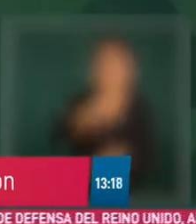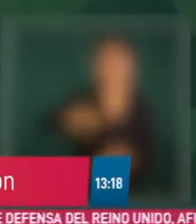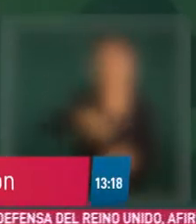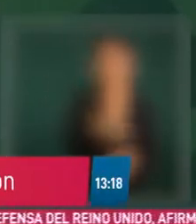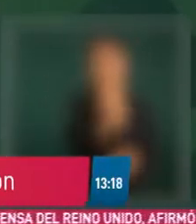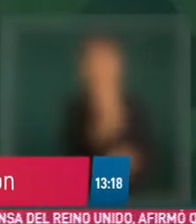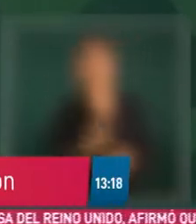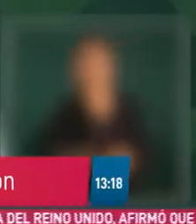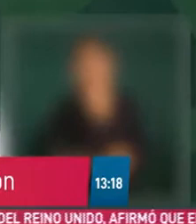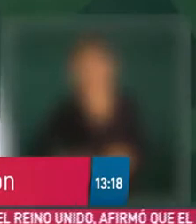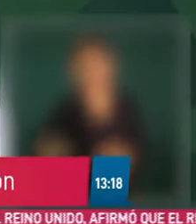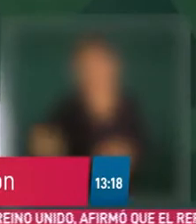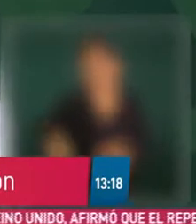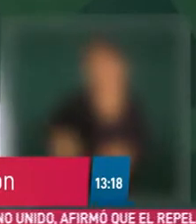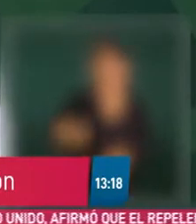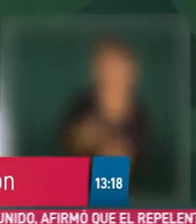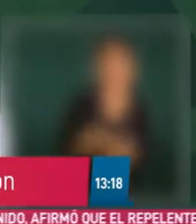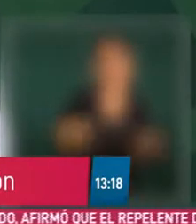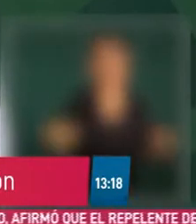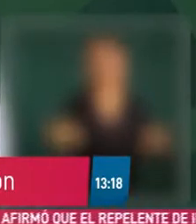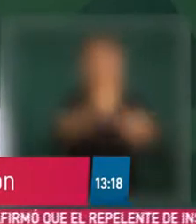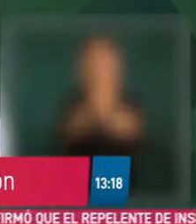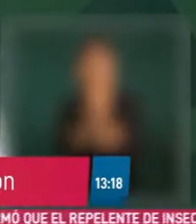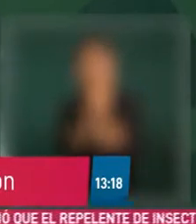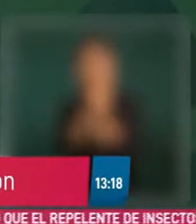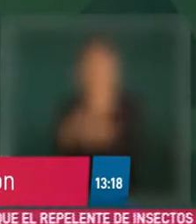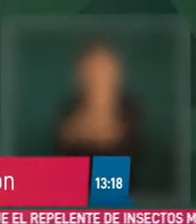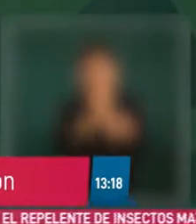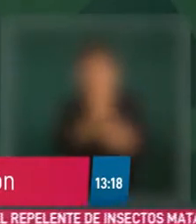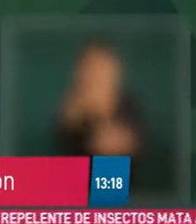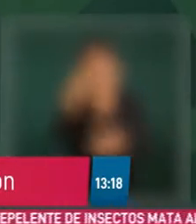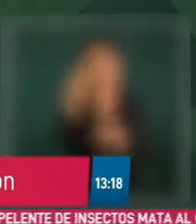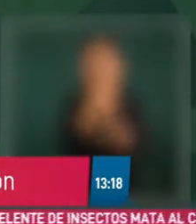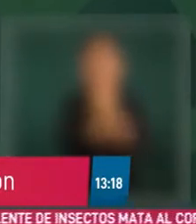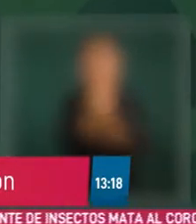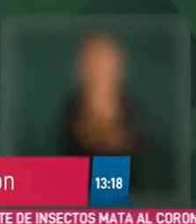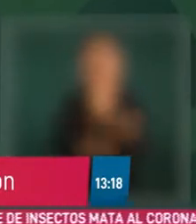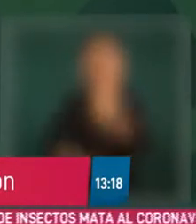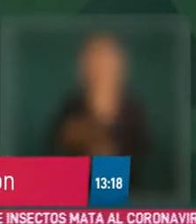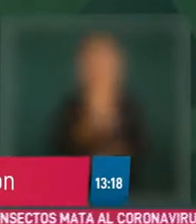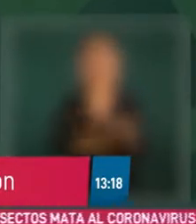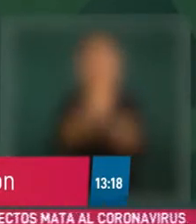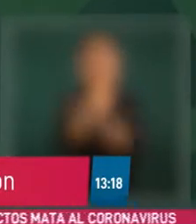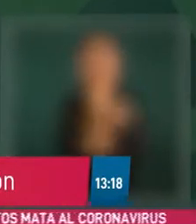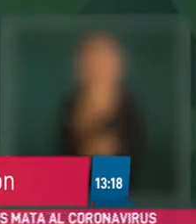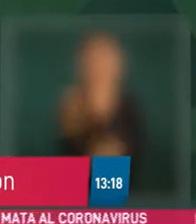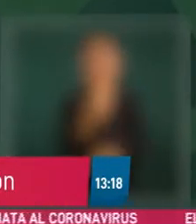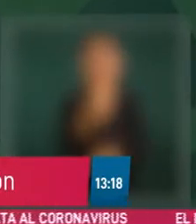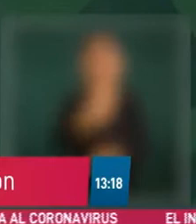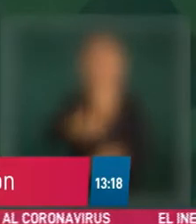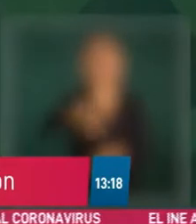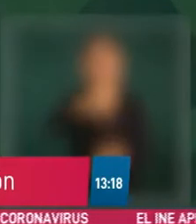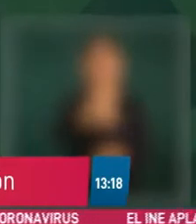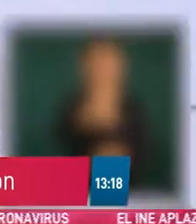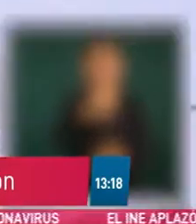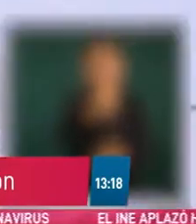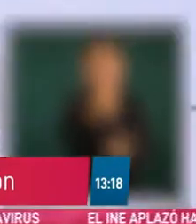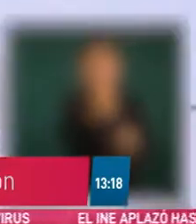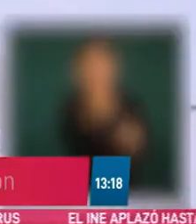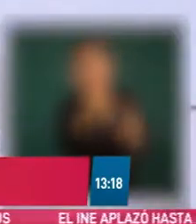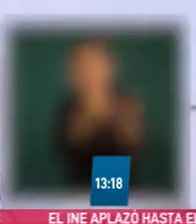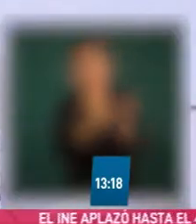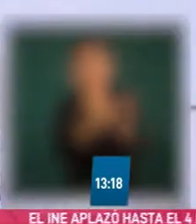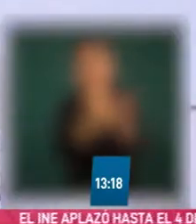Federalista. Lo que queremos es ayudar y ayudarnos entre nosotros, porque las estrategias que se hacen en un lado pueden servirnos para